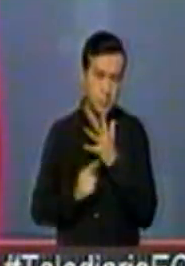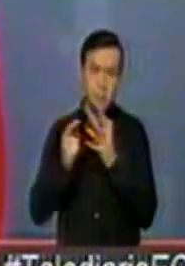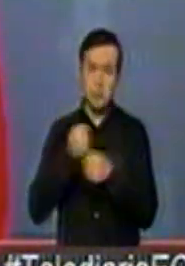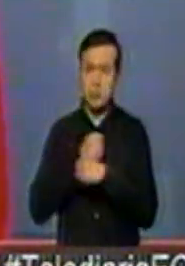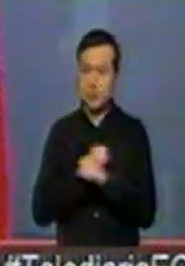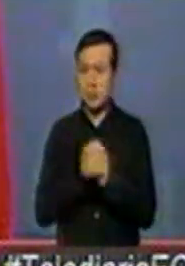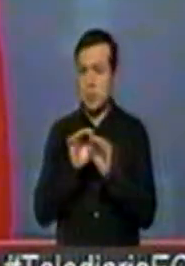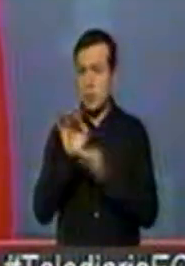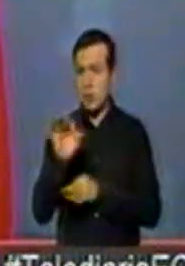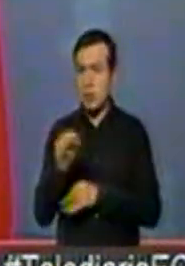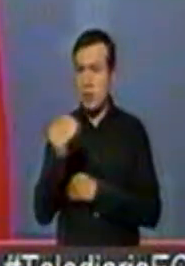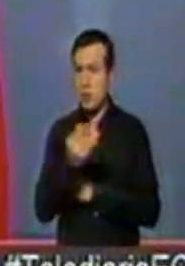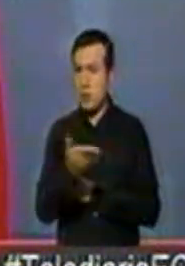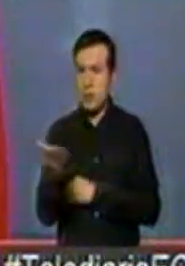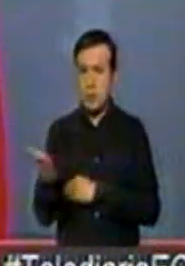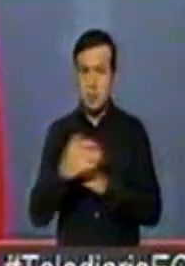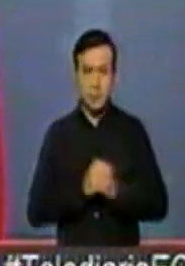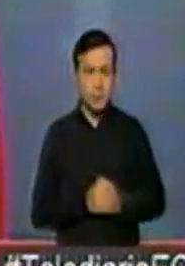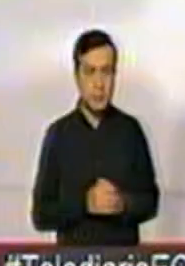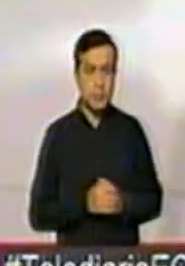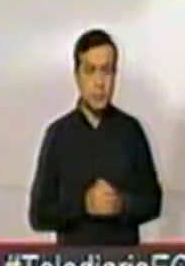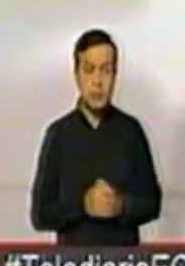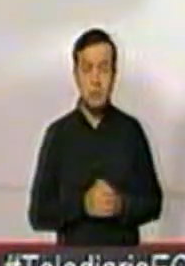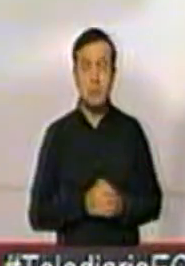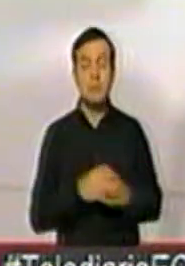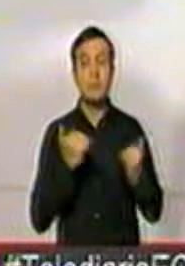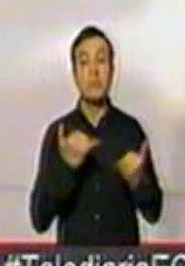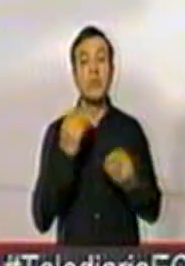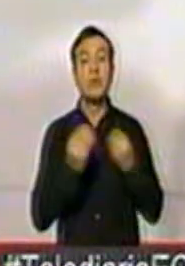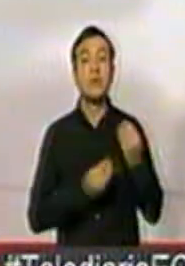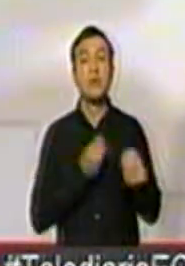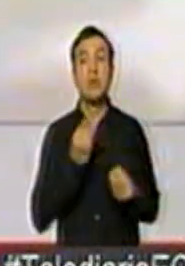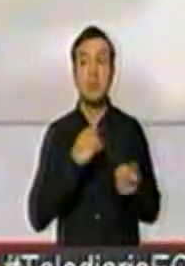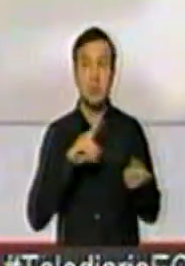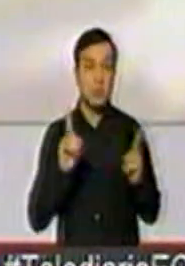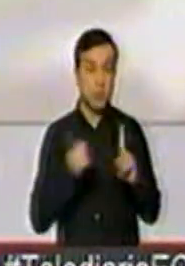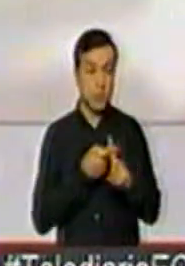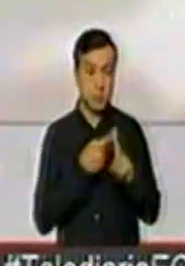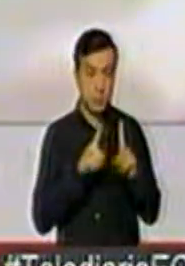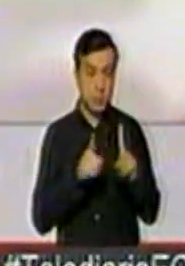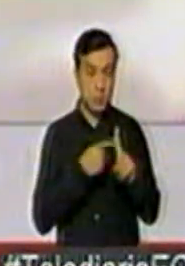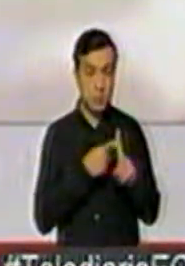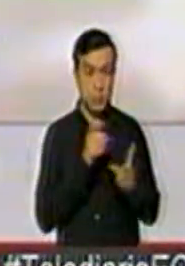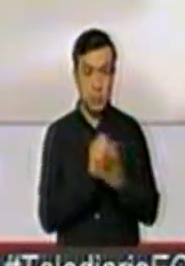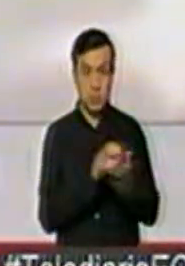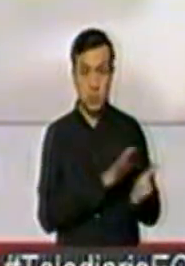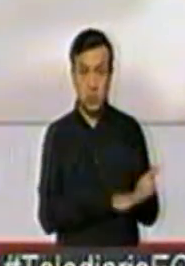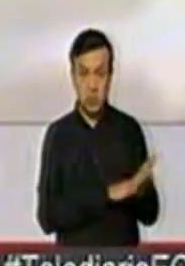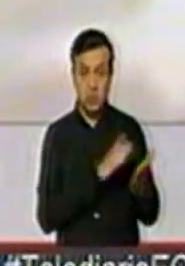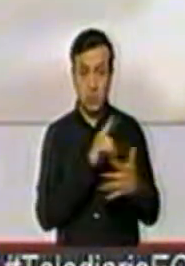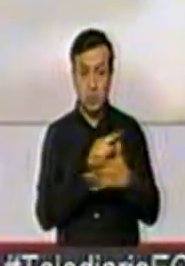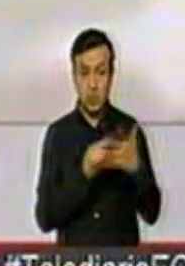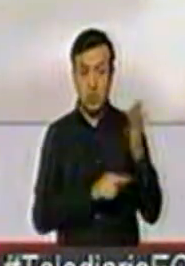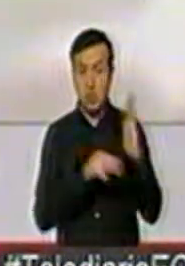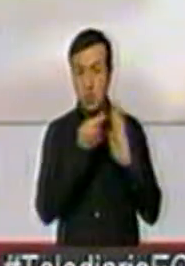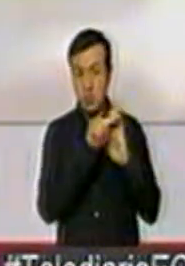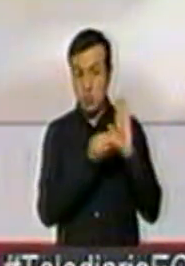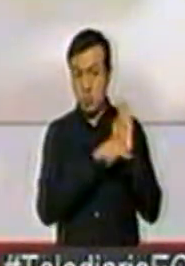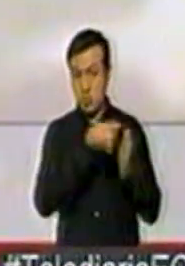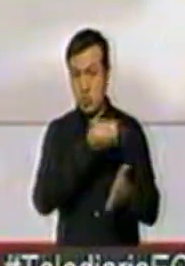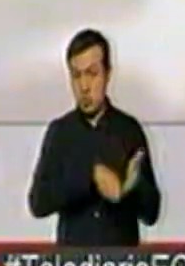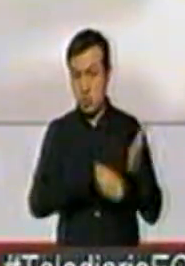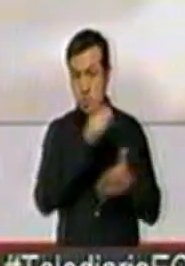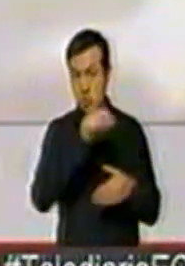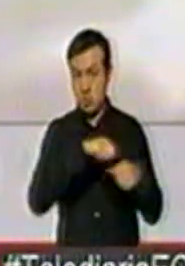Defensoría del Pueblo. ¿Qué se propone? Bueno, en este punto lo que se está esperando en estos momentos es que este proyecto o estas normas aprobadas